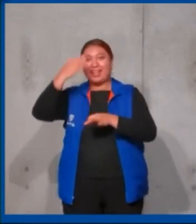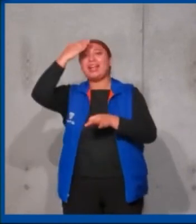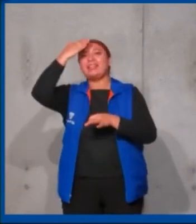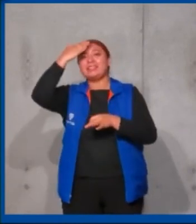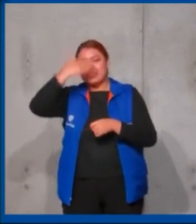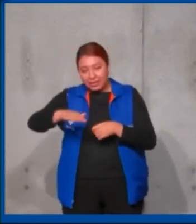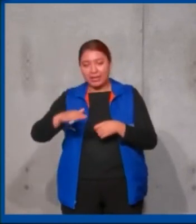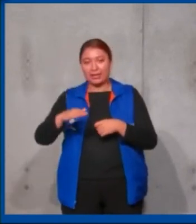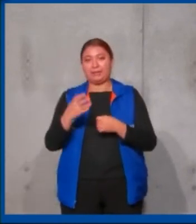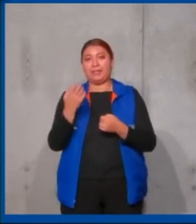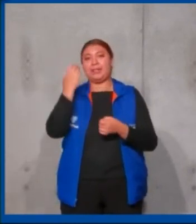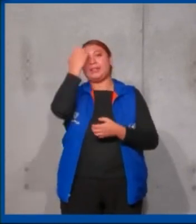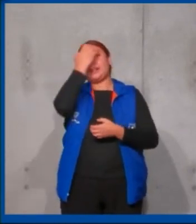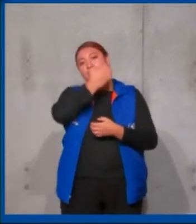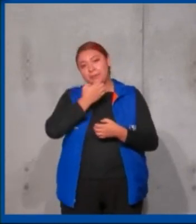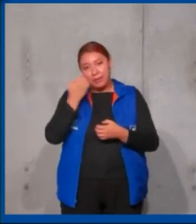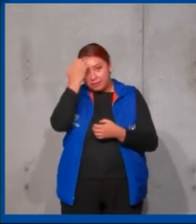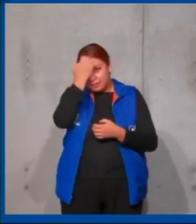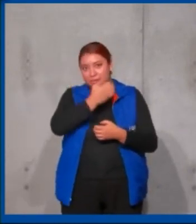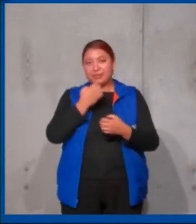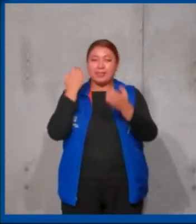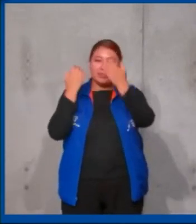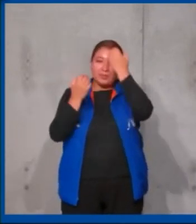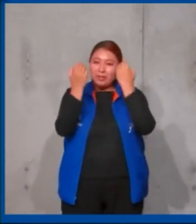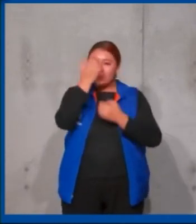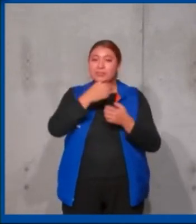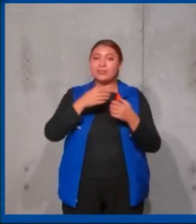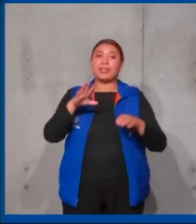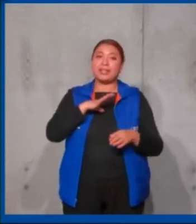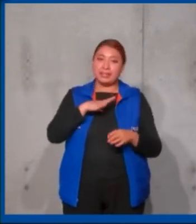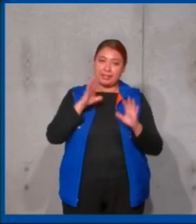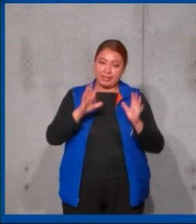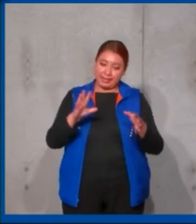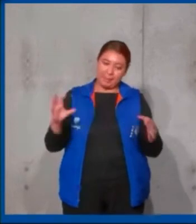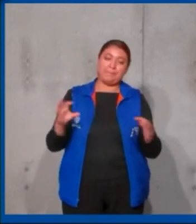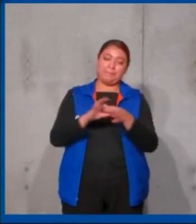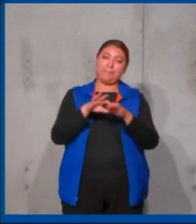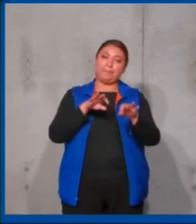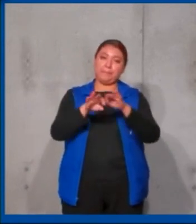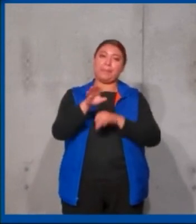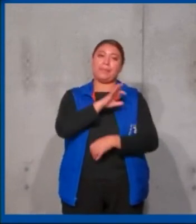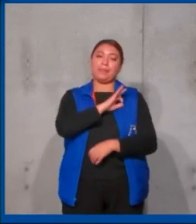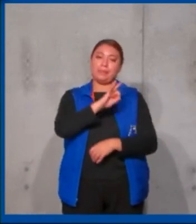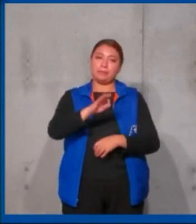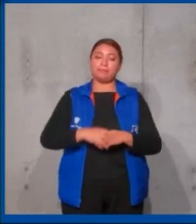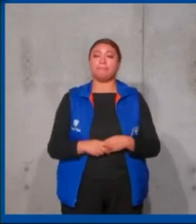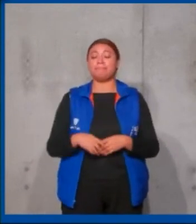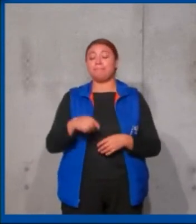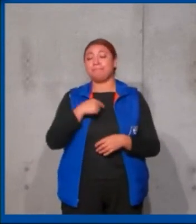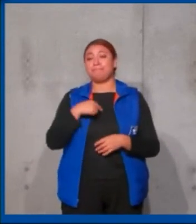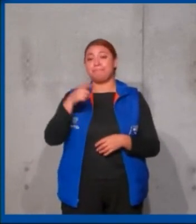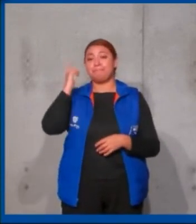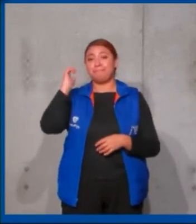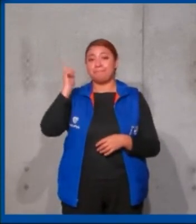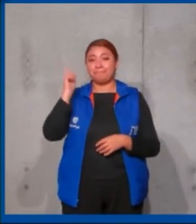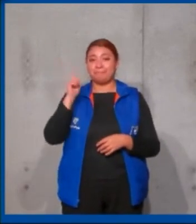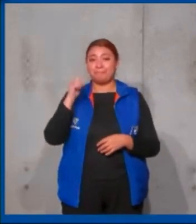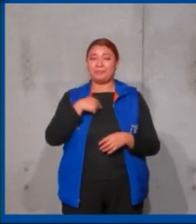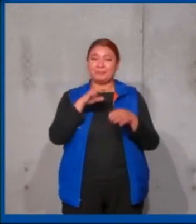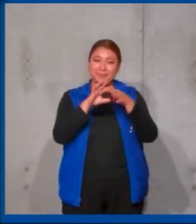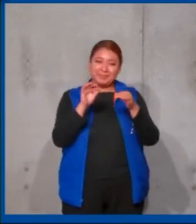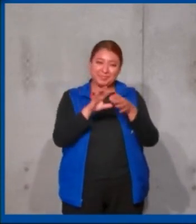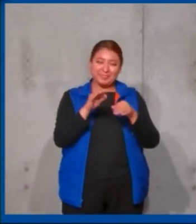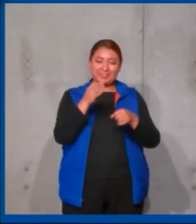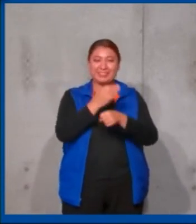manifestaron cuando hicimos la evaluación de temas materiales de la organización. Entonces, yo espero que con